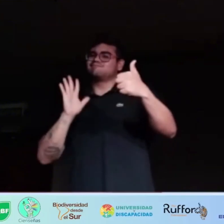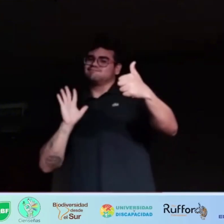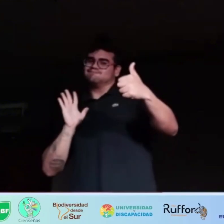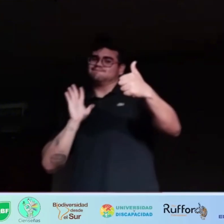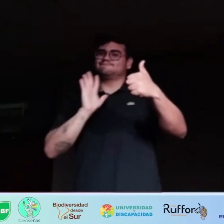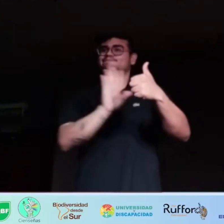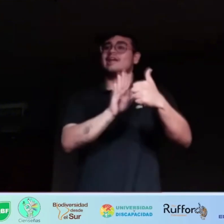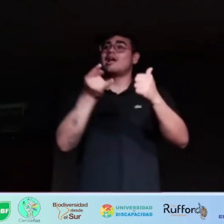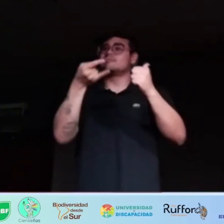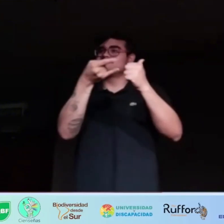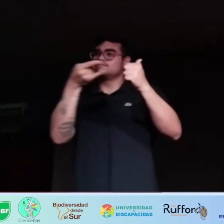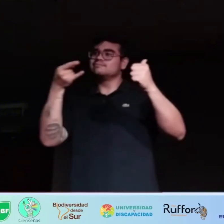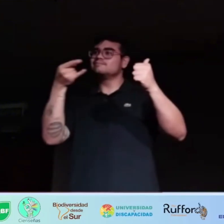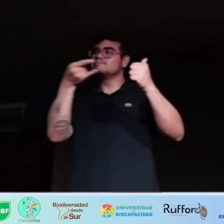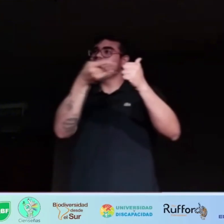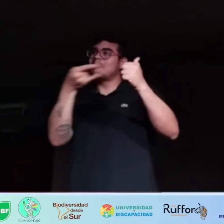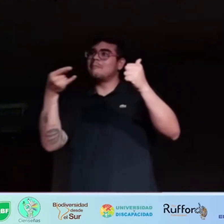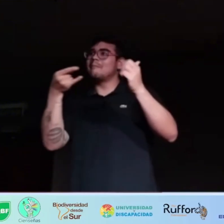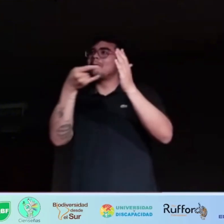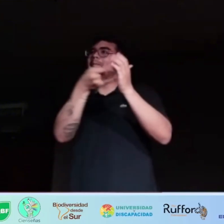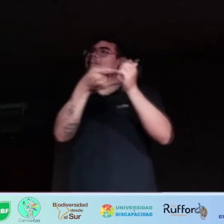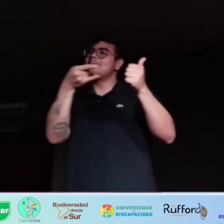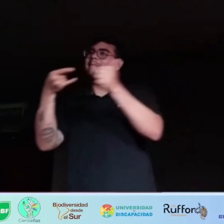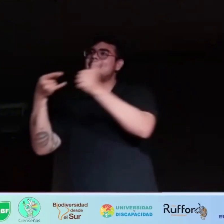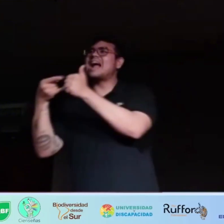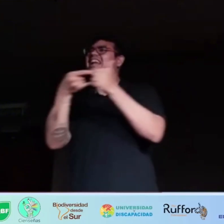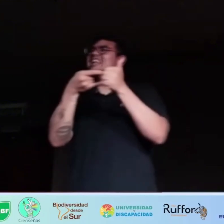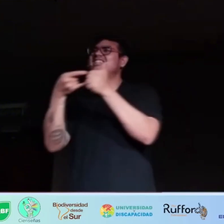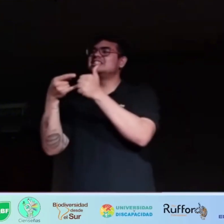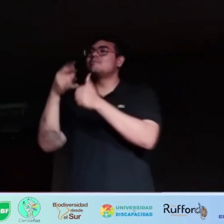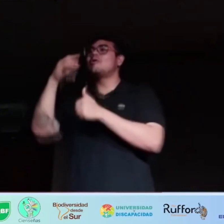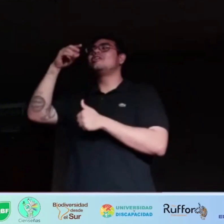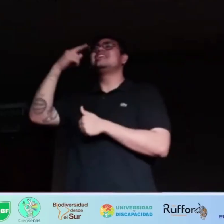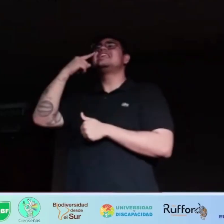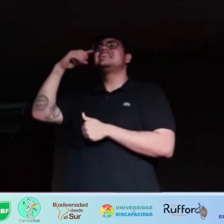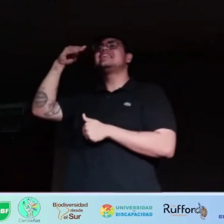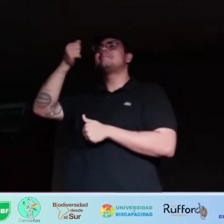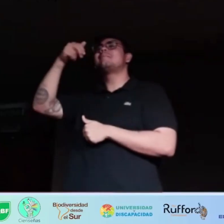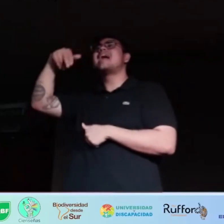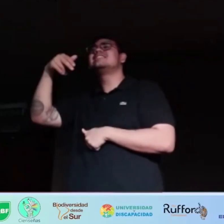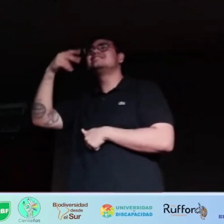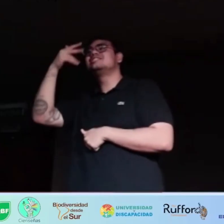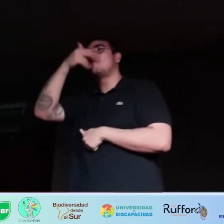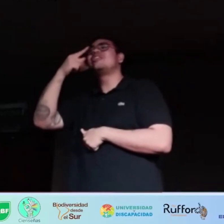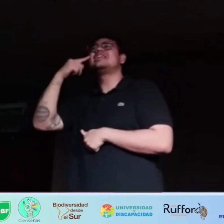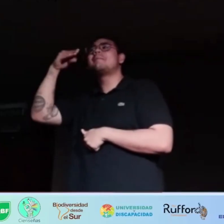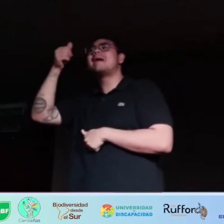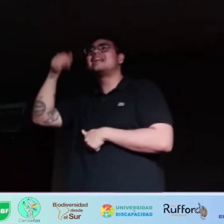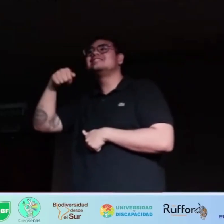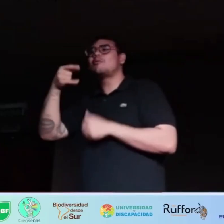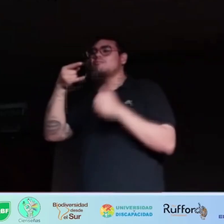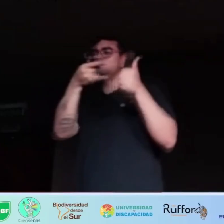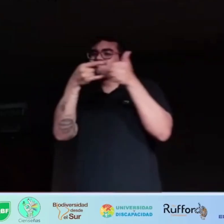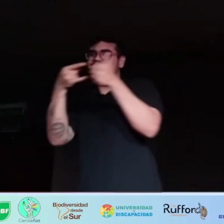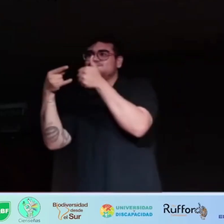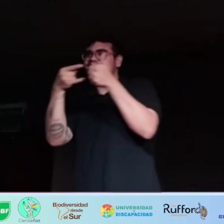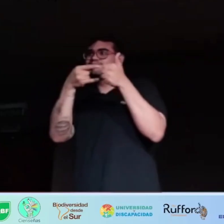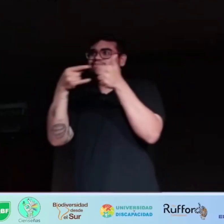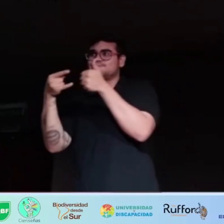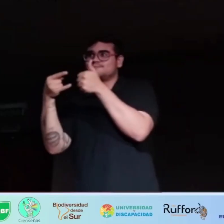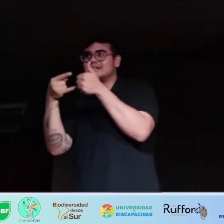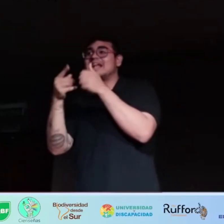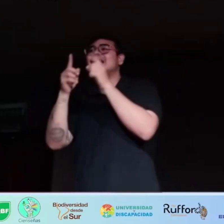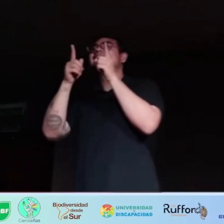de magnetismo. Y ahí han surgido algunas señas, yo las voy a decir porque en realidad todavía no están consolidadas. ¿Por